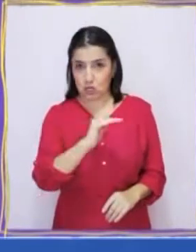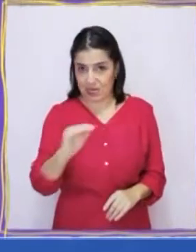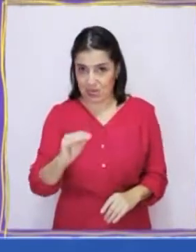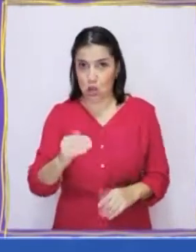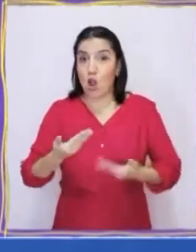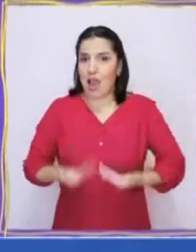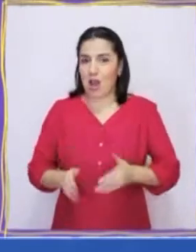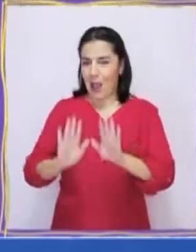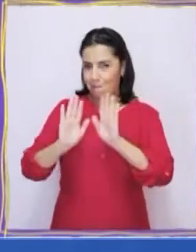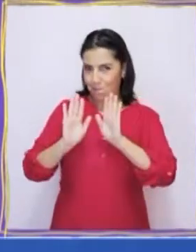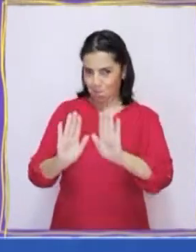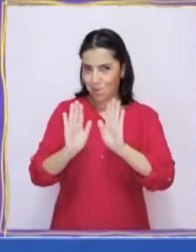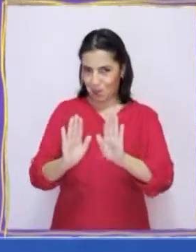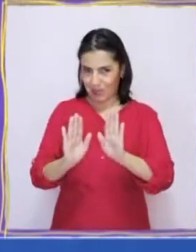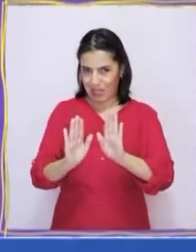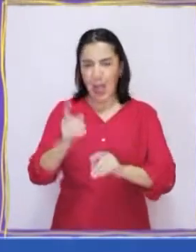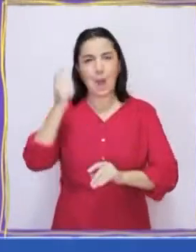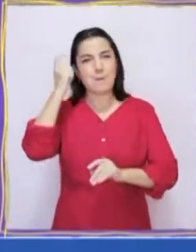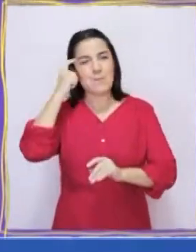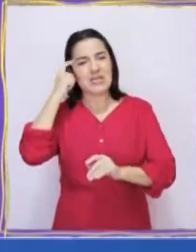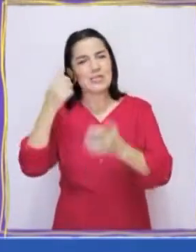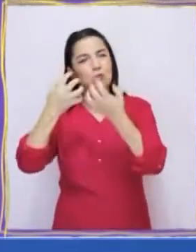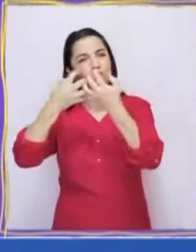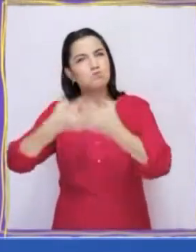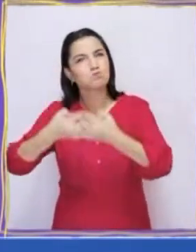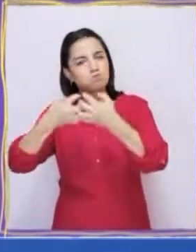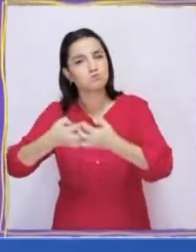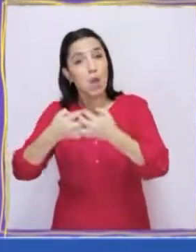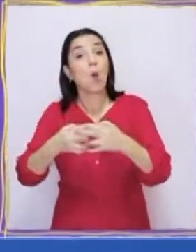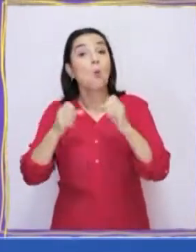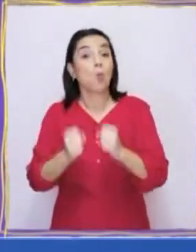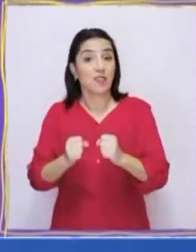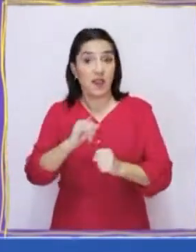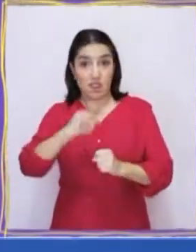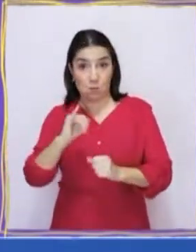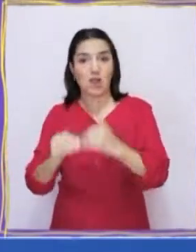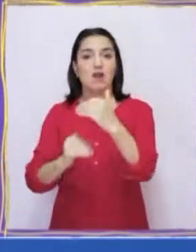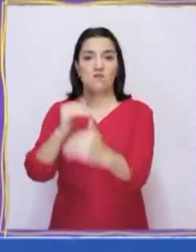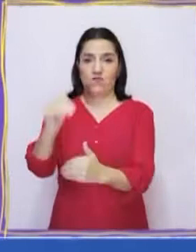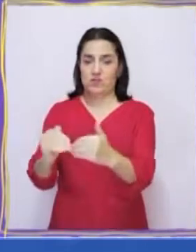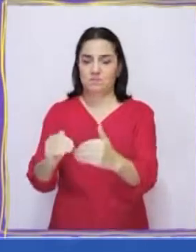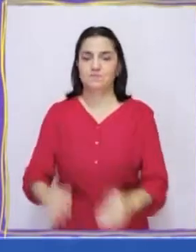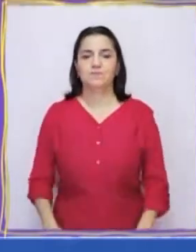es momento de detenernos para pensar un poco y poder avanzar.